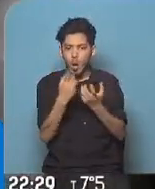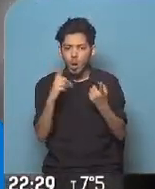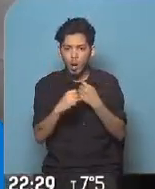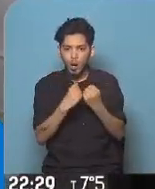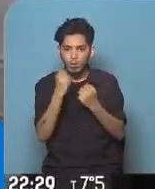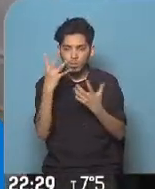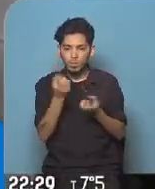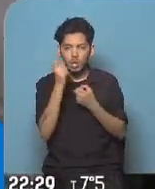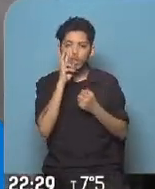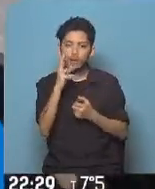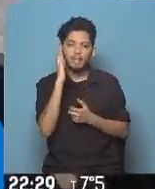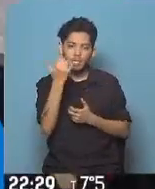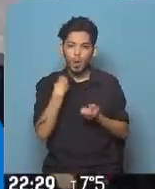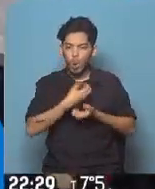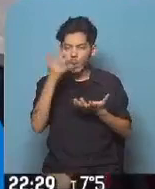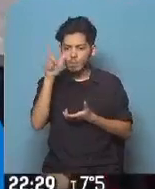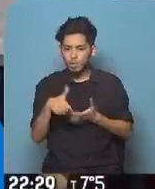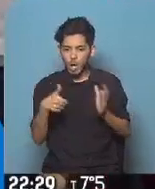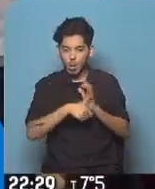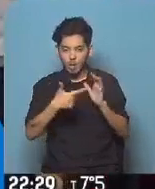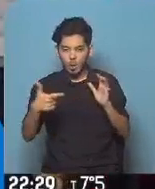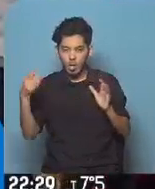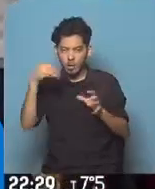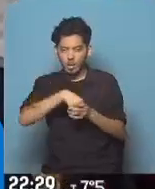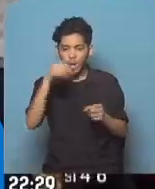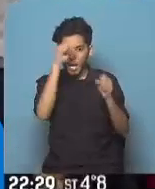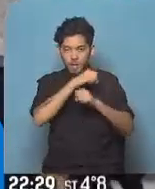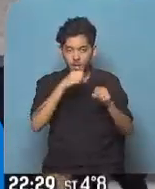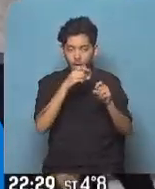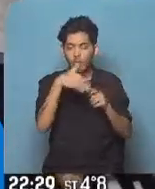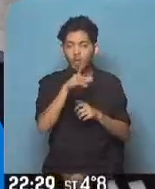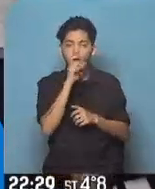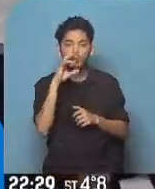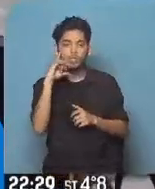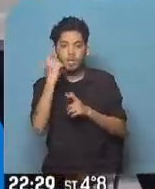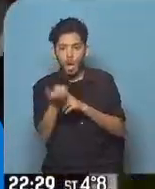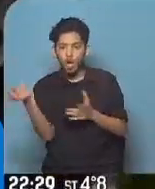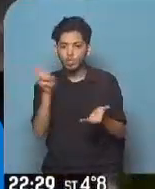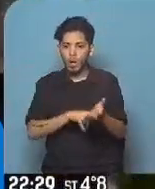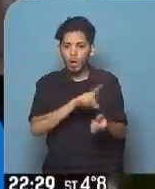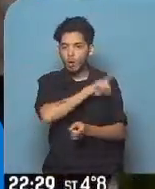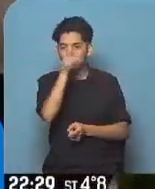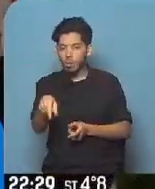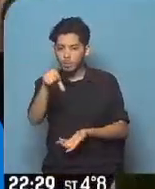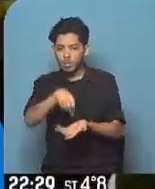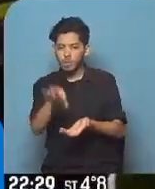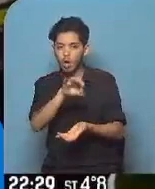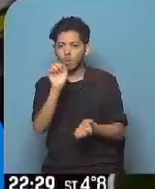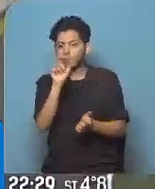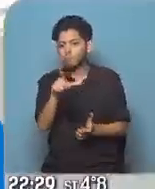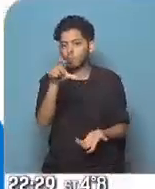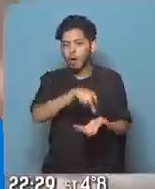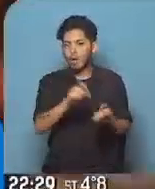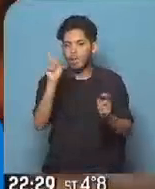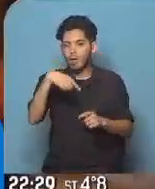2016, por el que todo inmigrante indocumentado que arribe a Grecia desde Turquía es devuelto a este país o sus naciones de origen. Y a